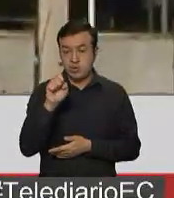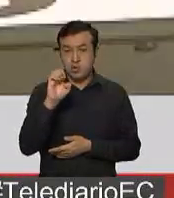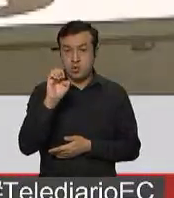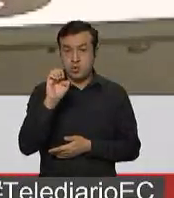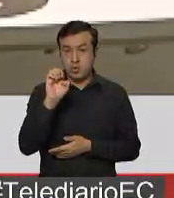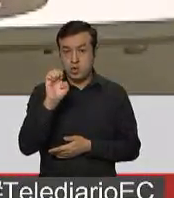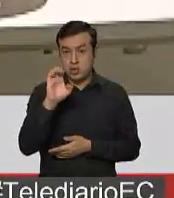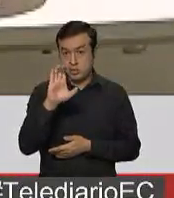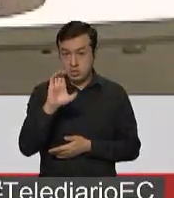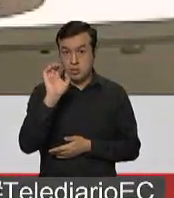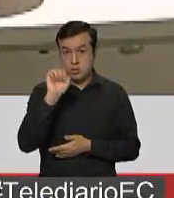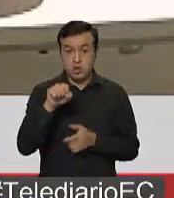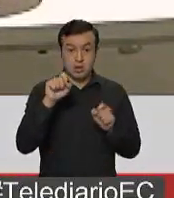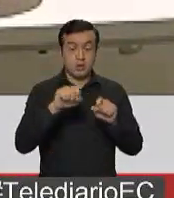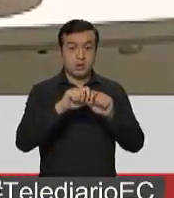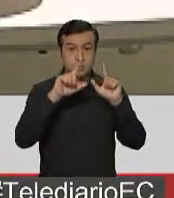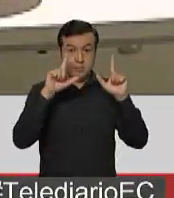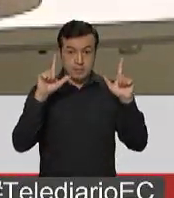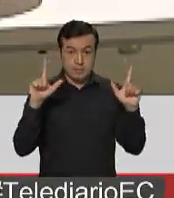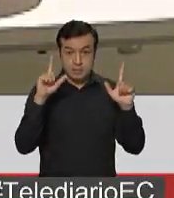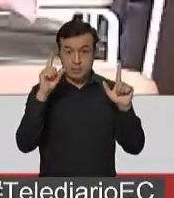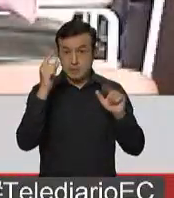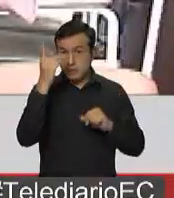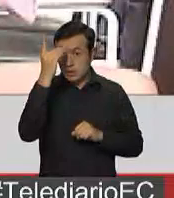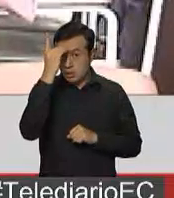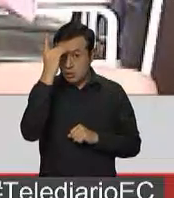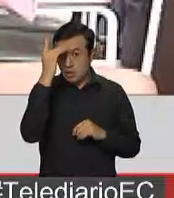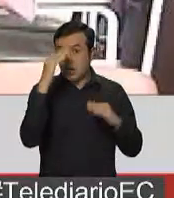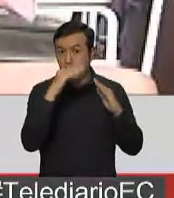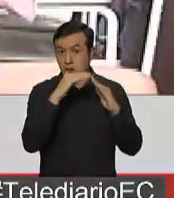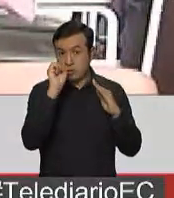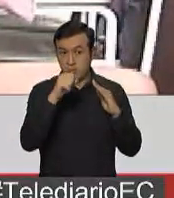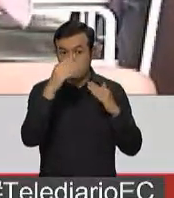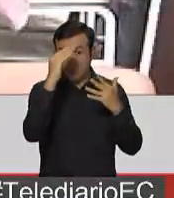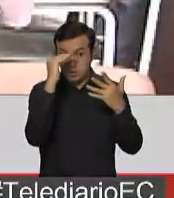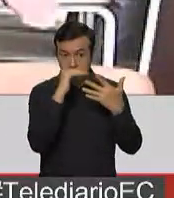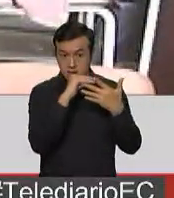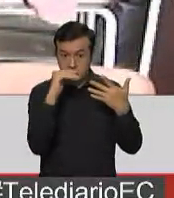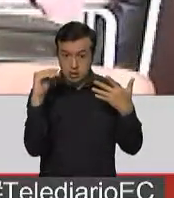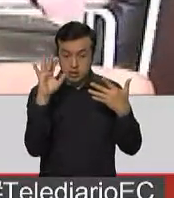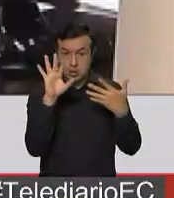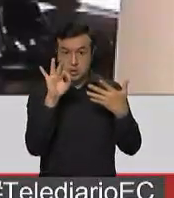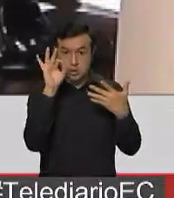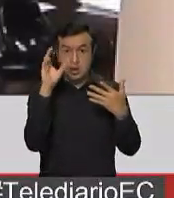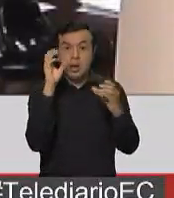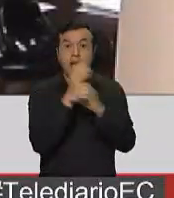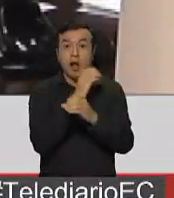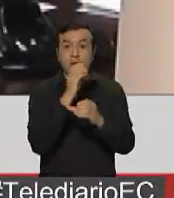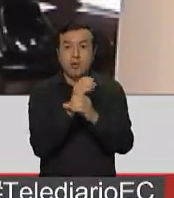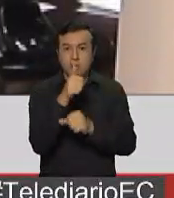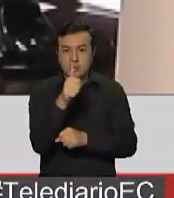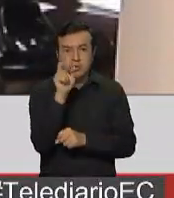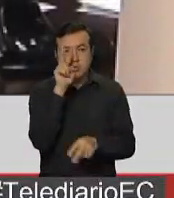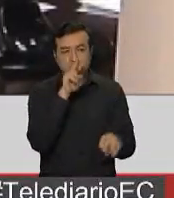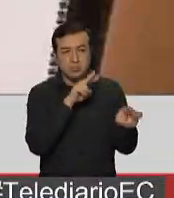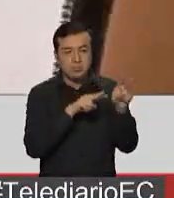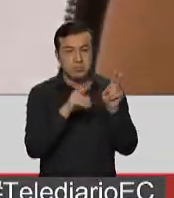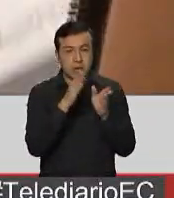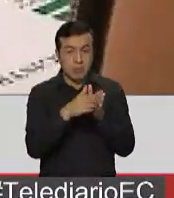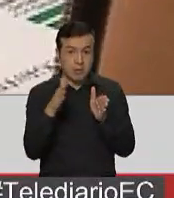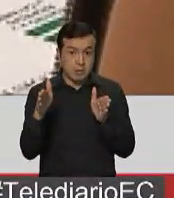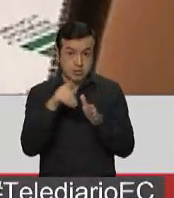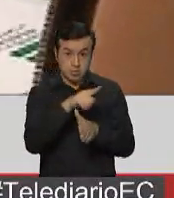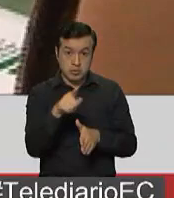www.bies.fin.es, dentro de la operación de préstamos hipotecarios, está habilitada la simulación de las operaciones de soluciones de pago. Quienes